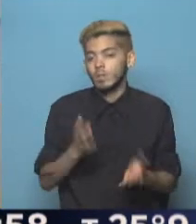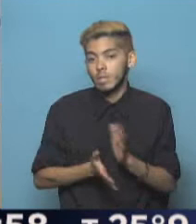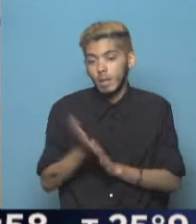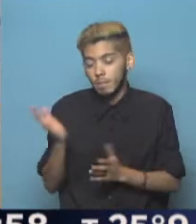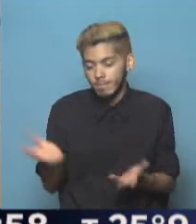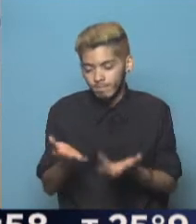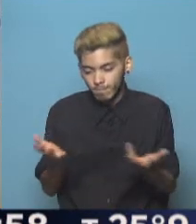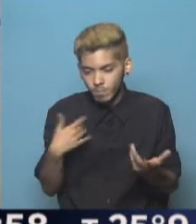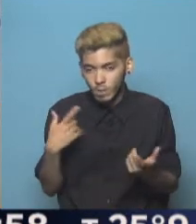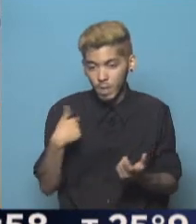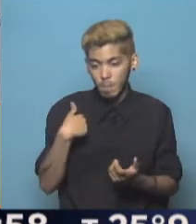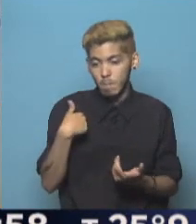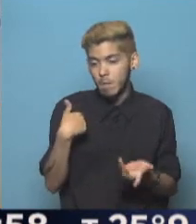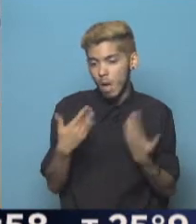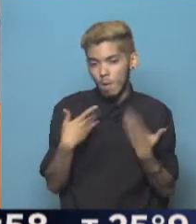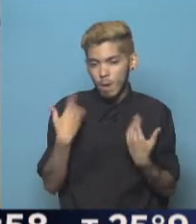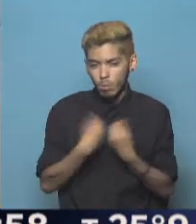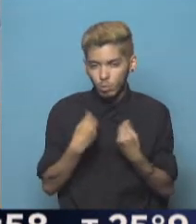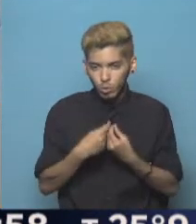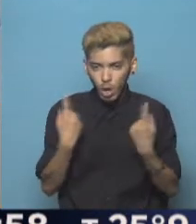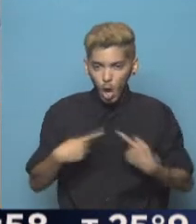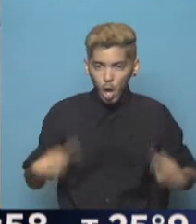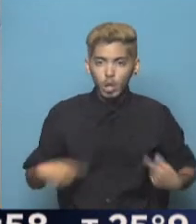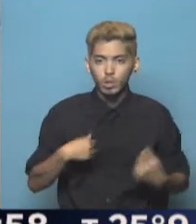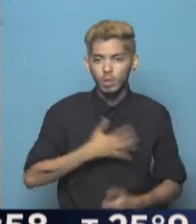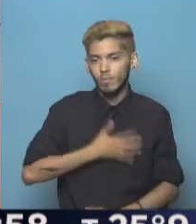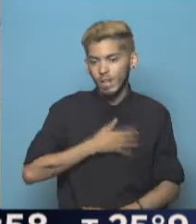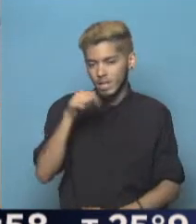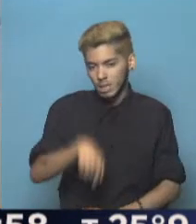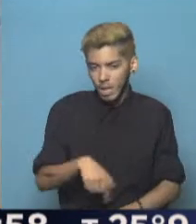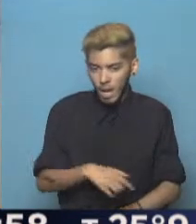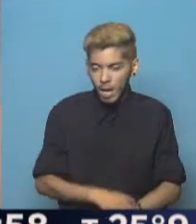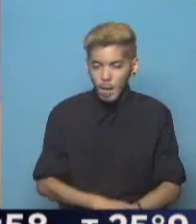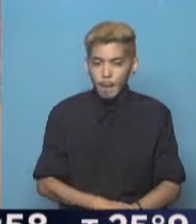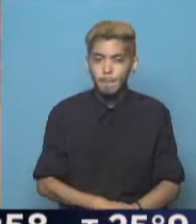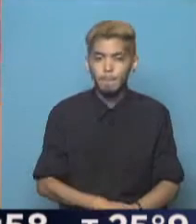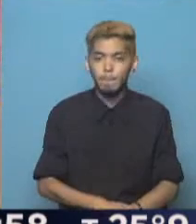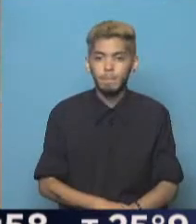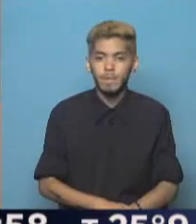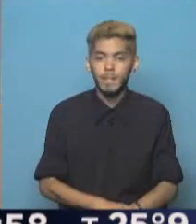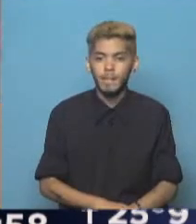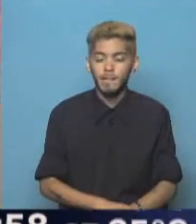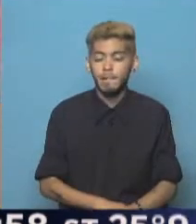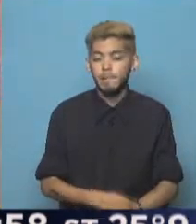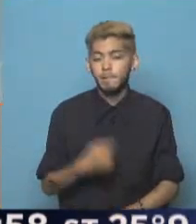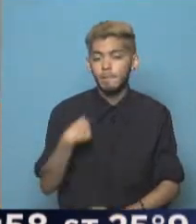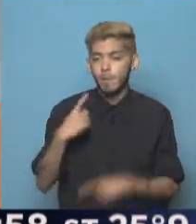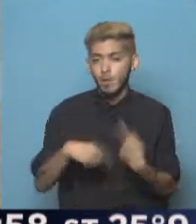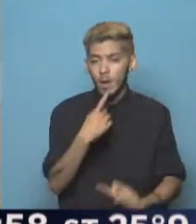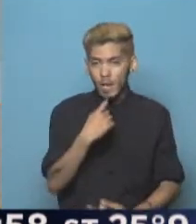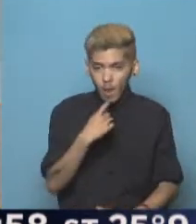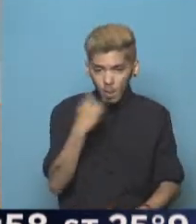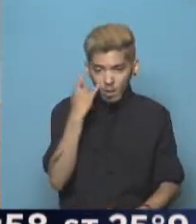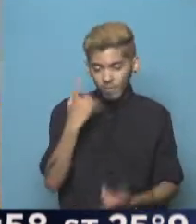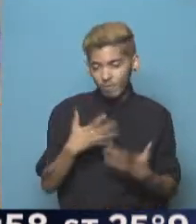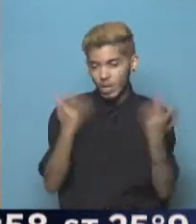parte se han hablado muchas cosas. Soy feliz acá. Así que, mientras tanto, cuando esté en River voy a seguir siendo feliz, y